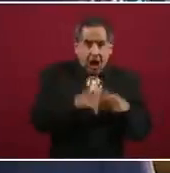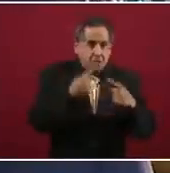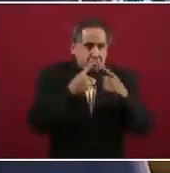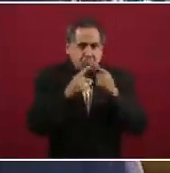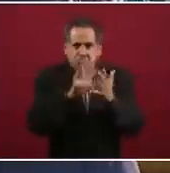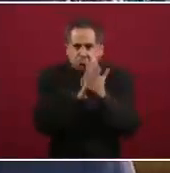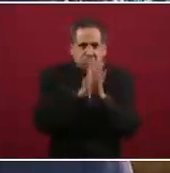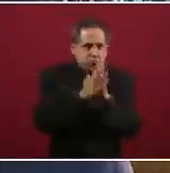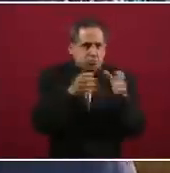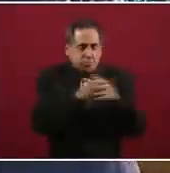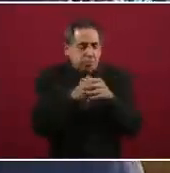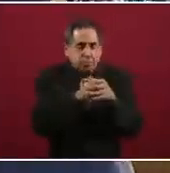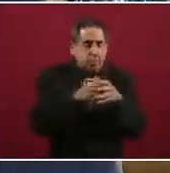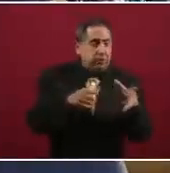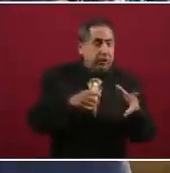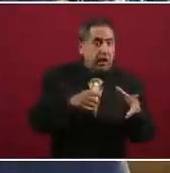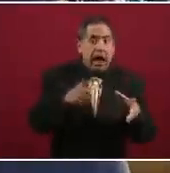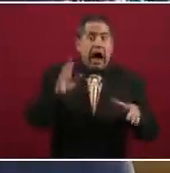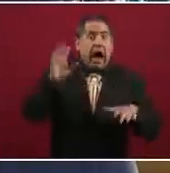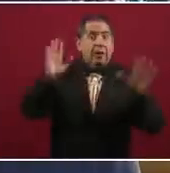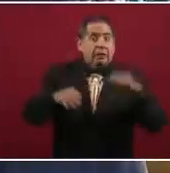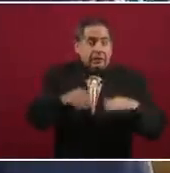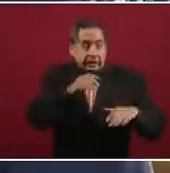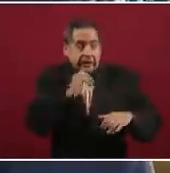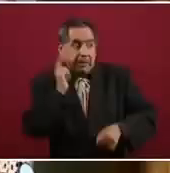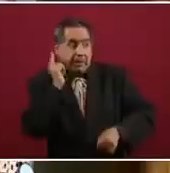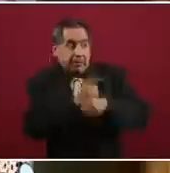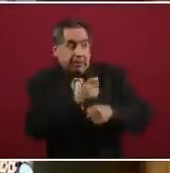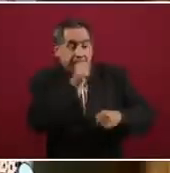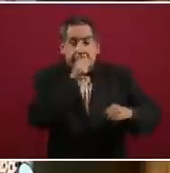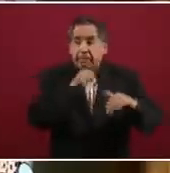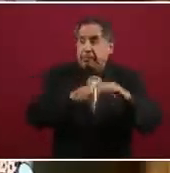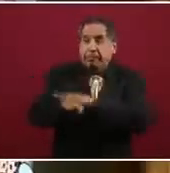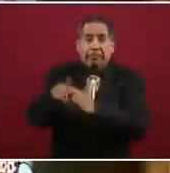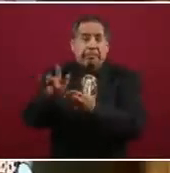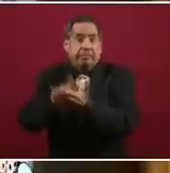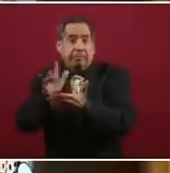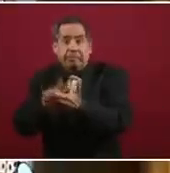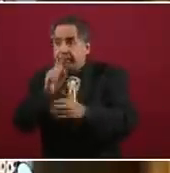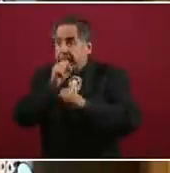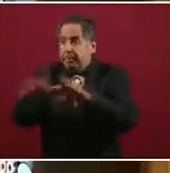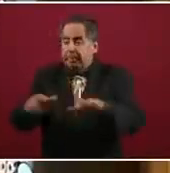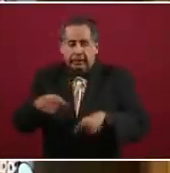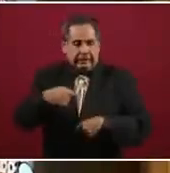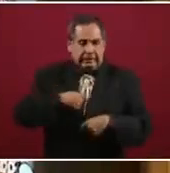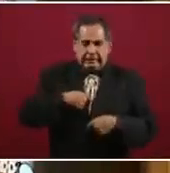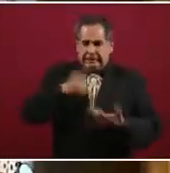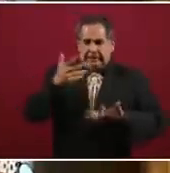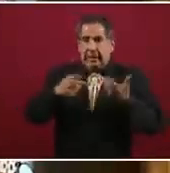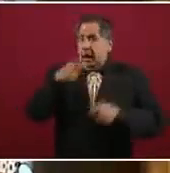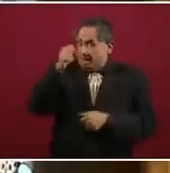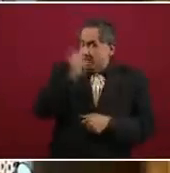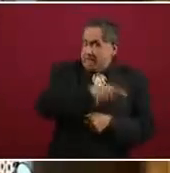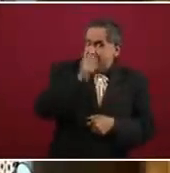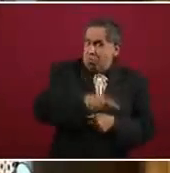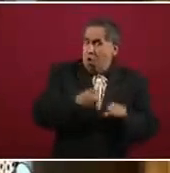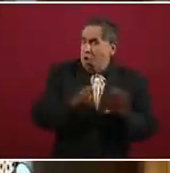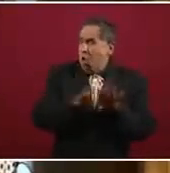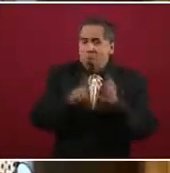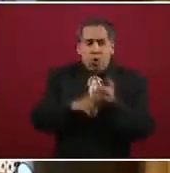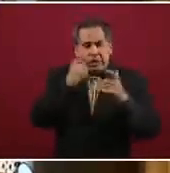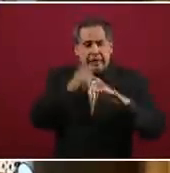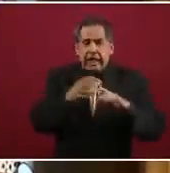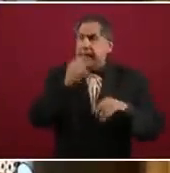se dan noticias de que ahí están los conspiradores, él mismo organiza la primera represión y da entrada a